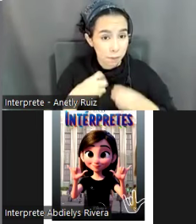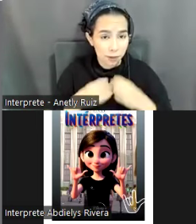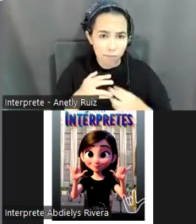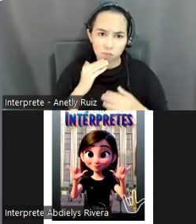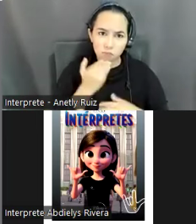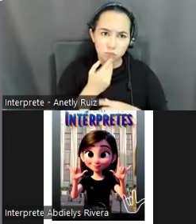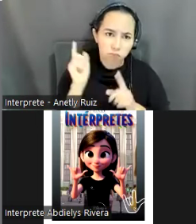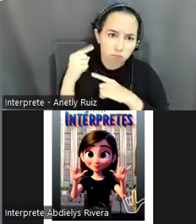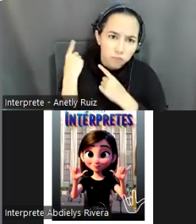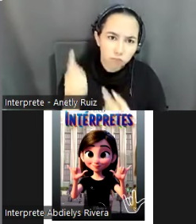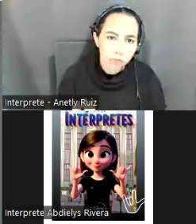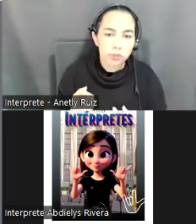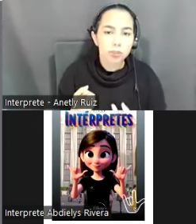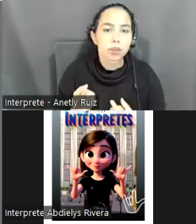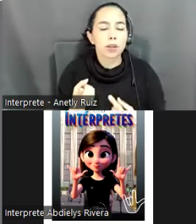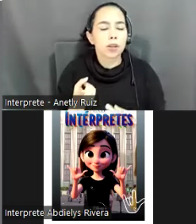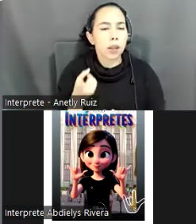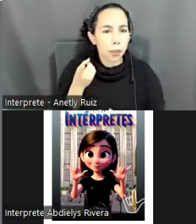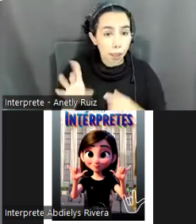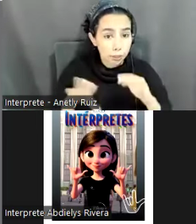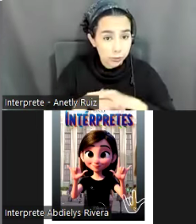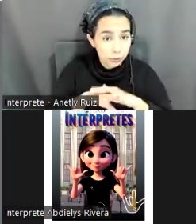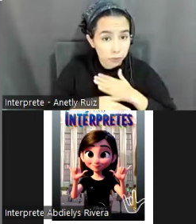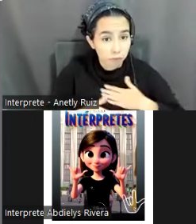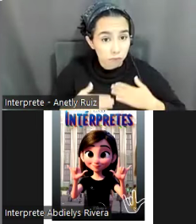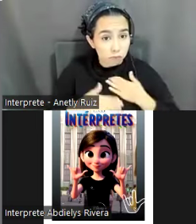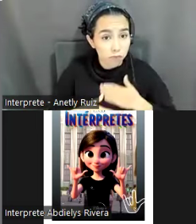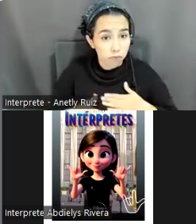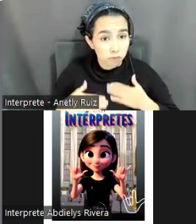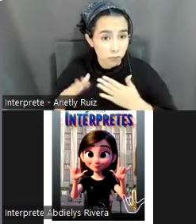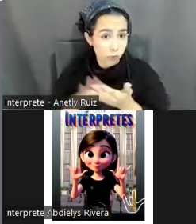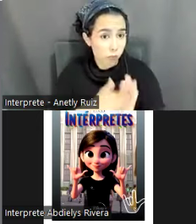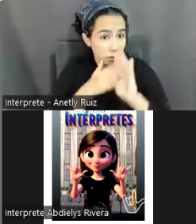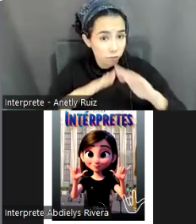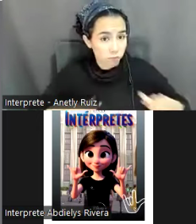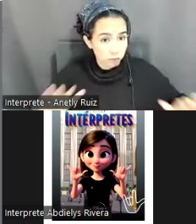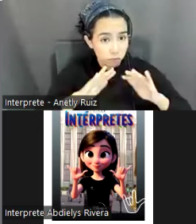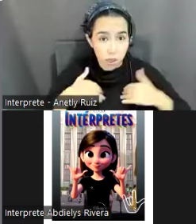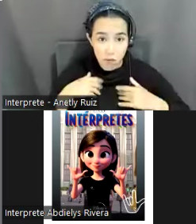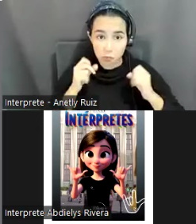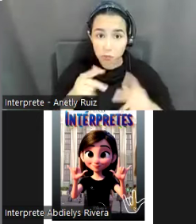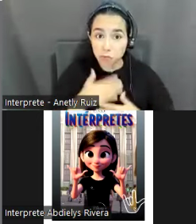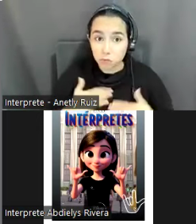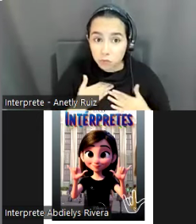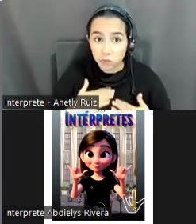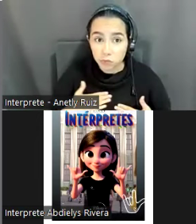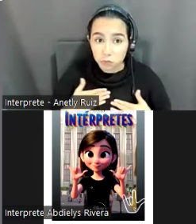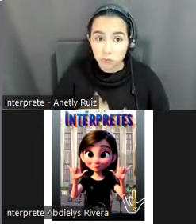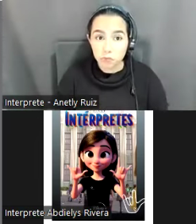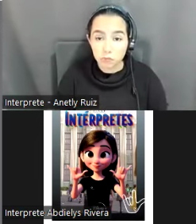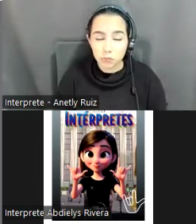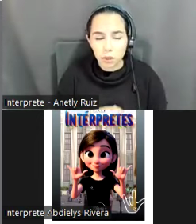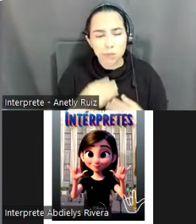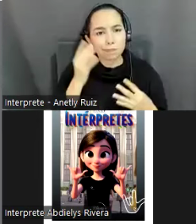¿Qué actividades de entretenimiento pueda tener esa persona en la comunidad en la que vive? Si empezamos por eso, tal